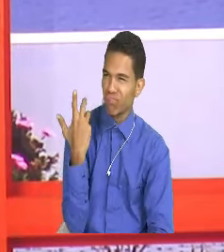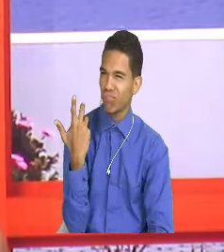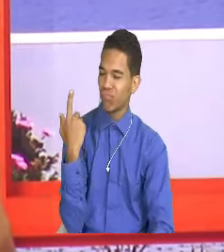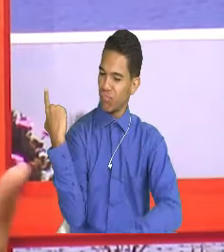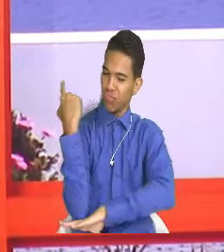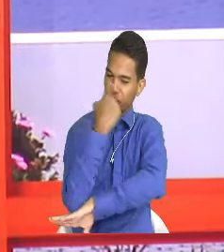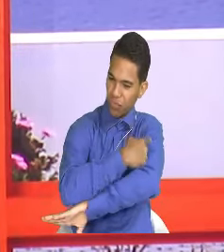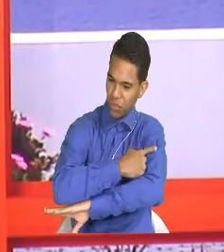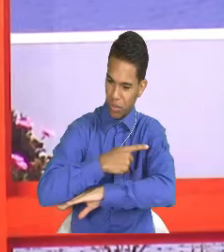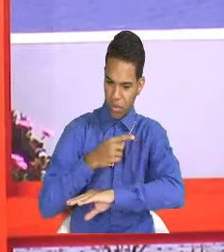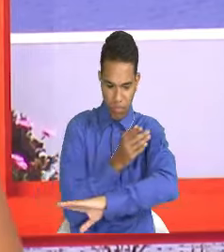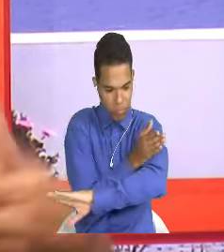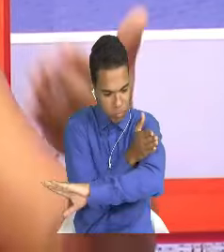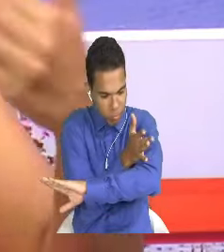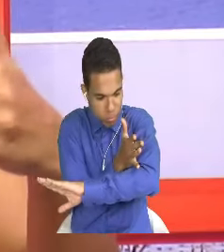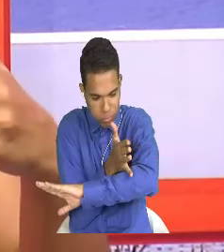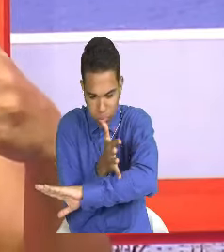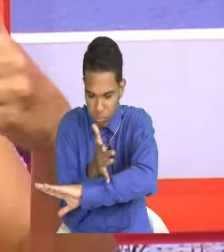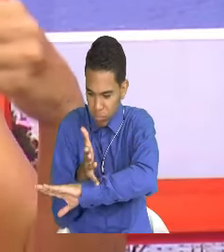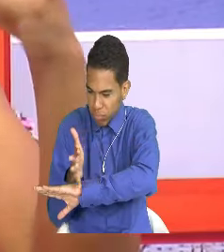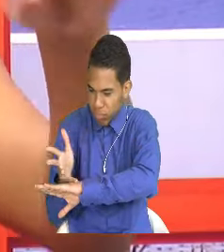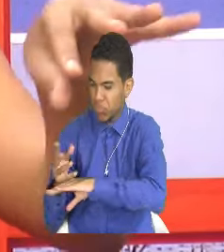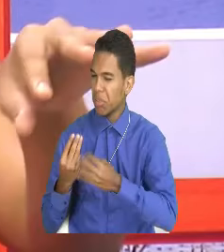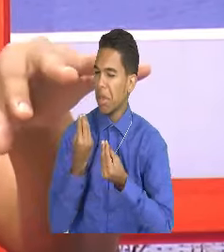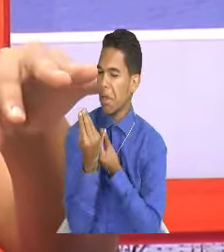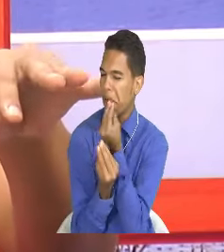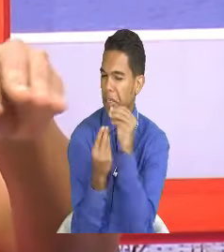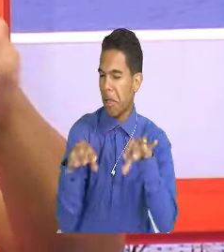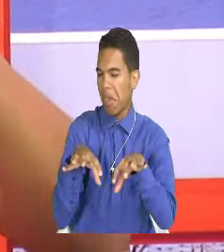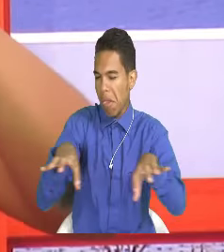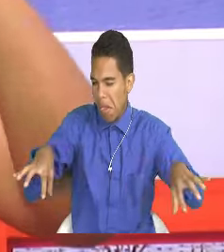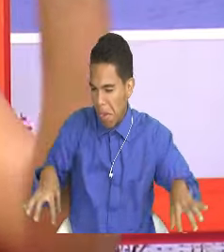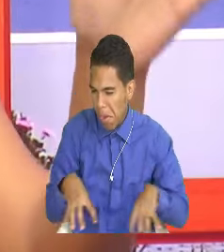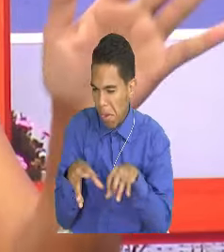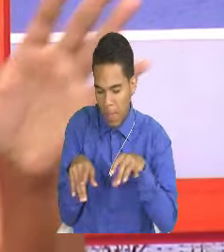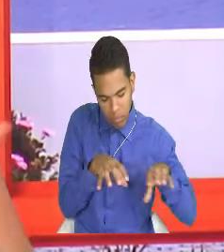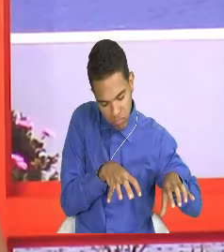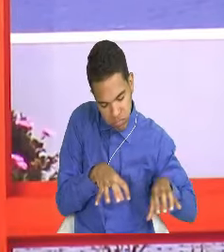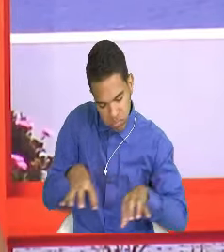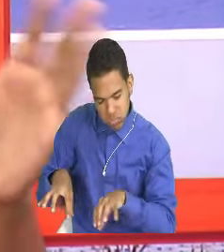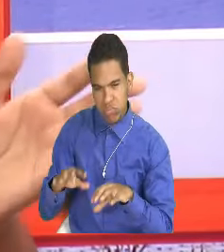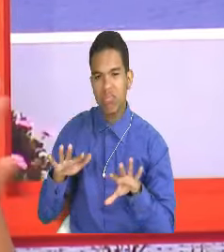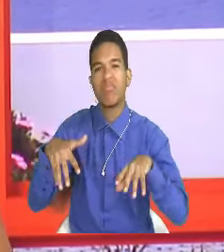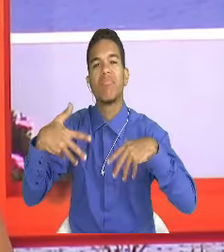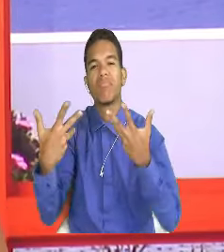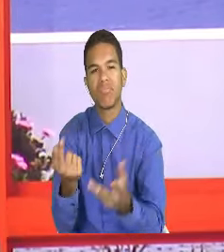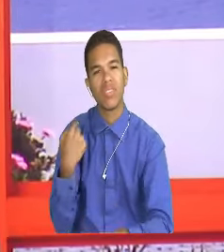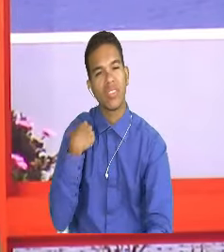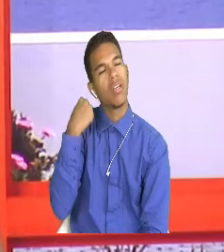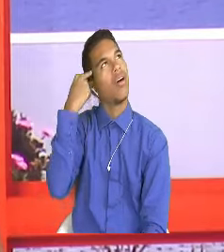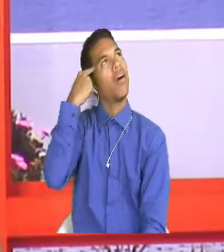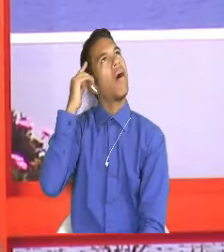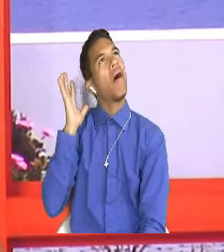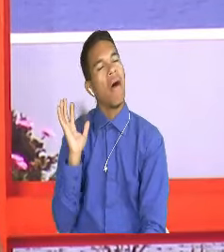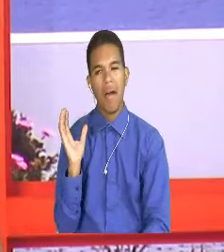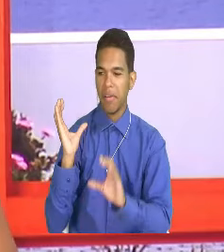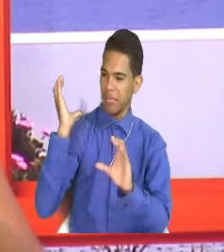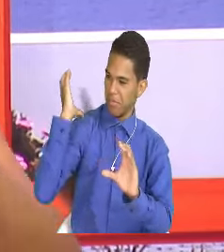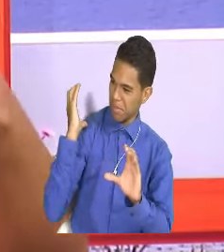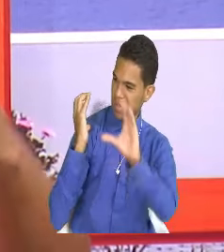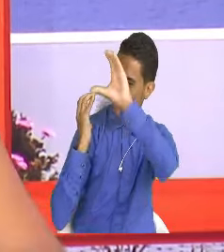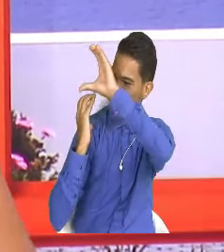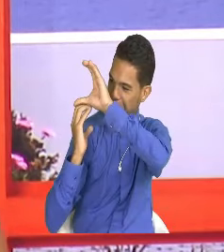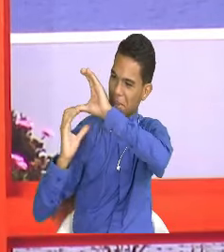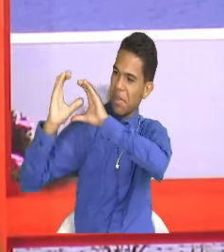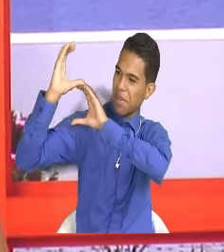día, cómo lo voy a desarrollar bien, y eso va a evitar que de pronto inmediatamente nos despertamos vamos a estar concentrados de pronto en otras cosas, como las obligaciones que podemos encontrar